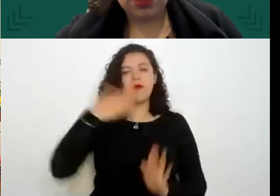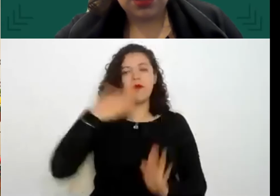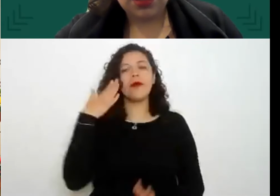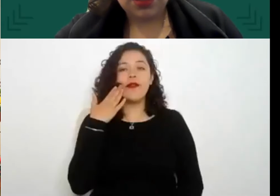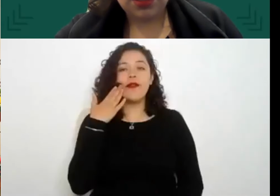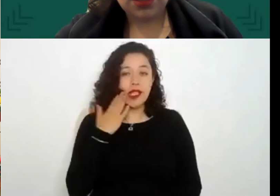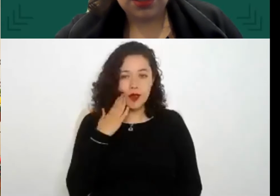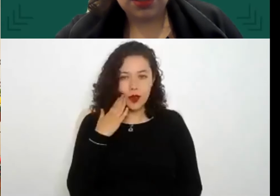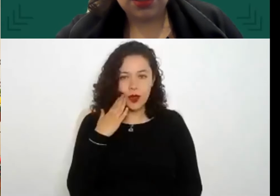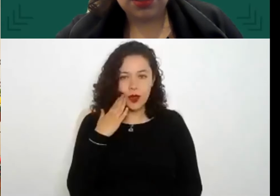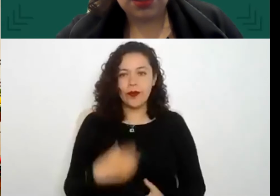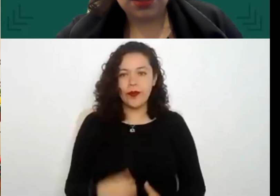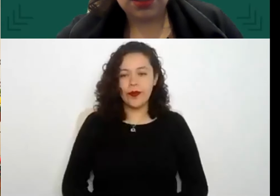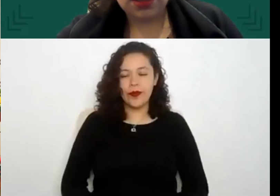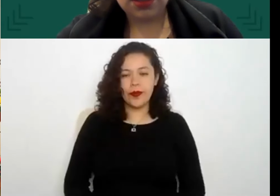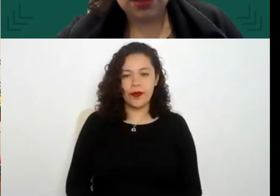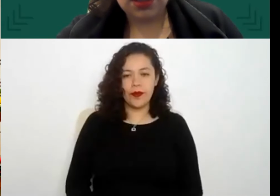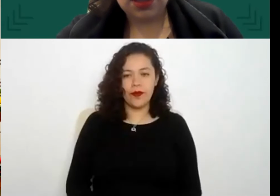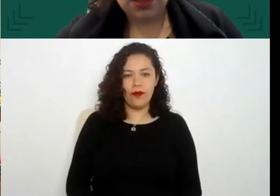Y nuestra página web y